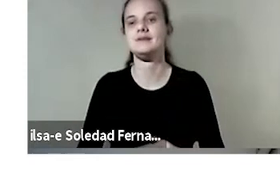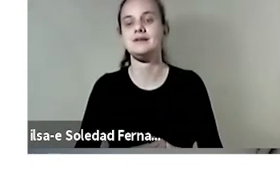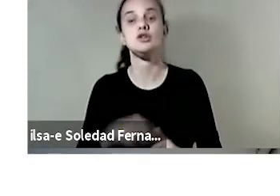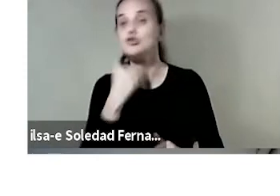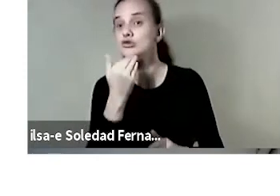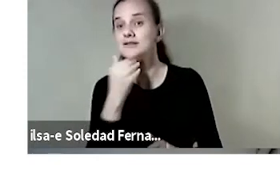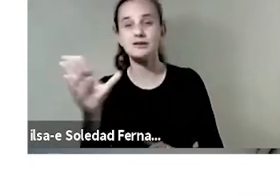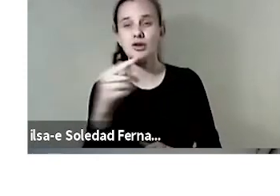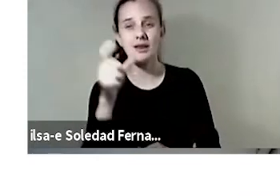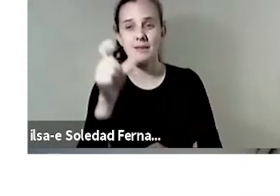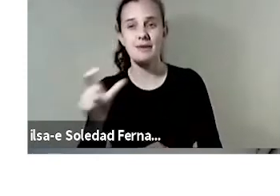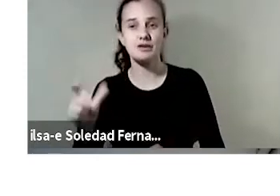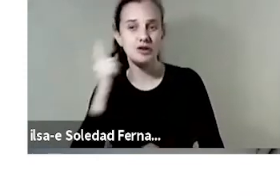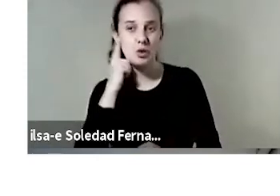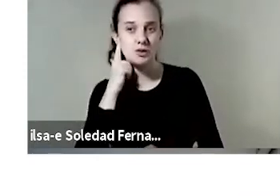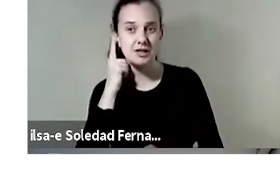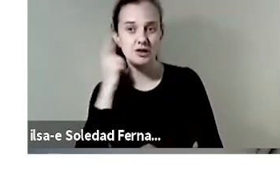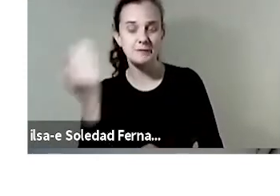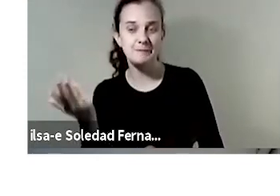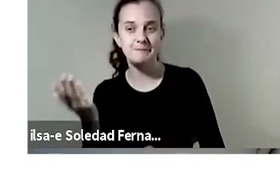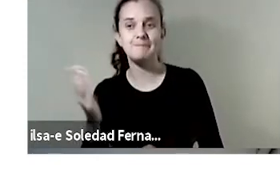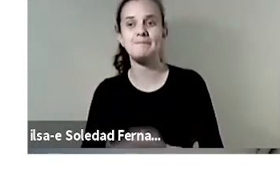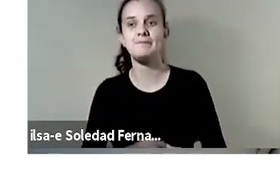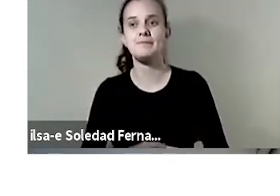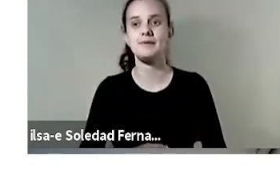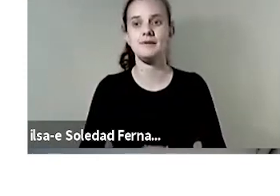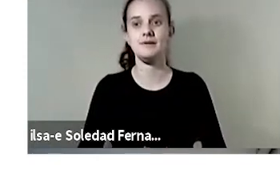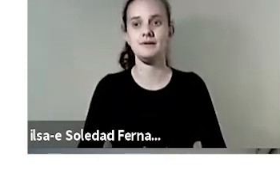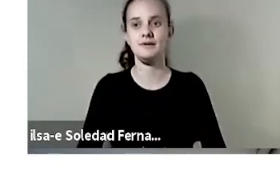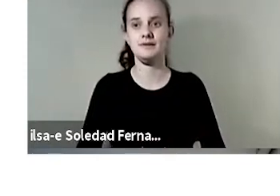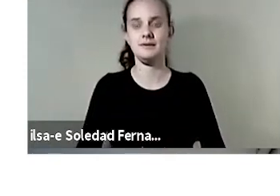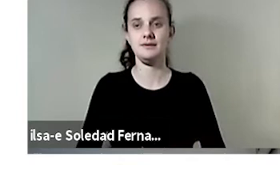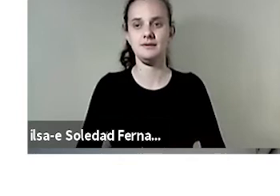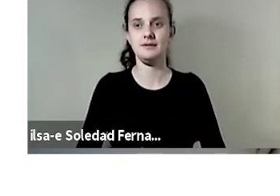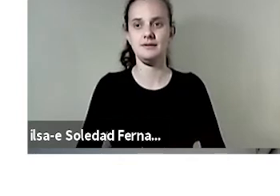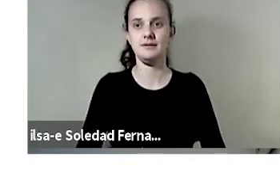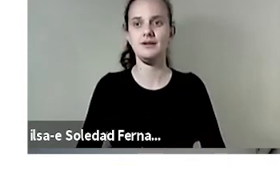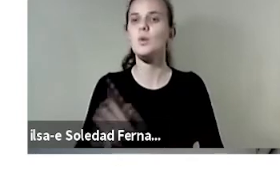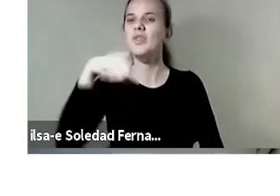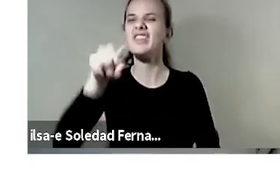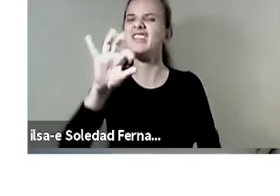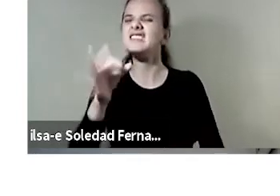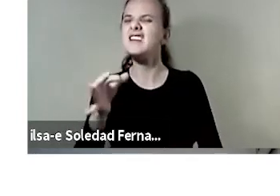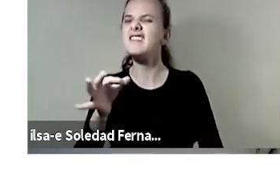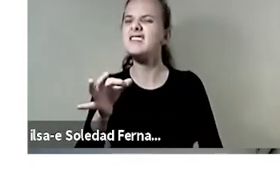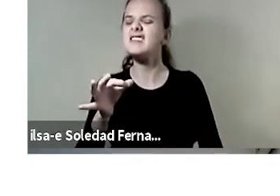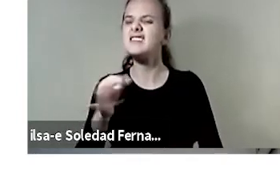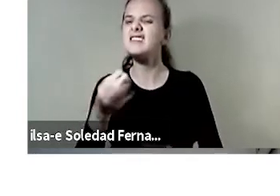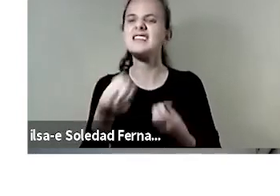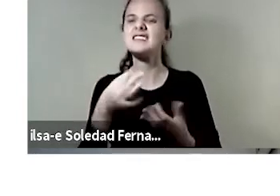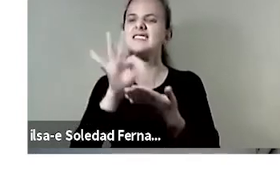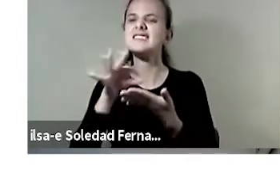no conforme a ese criterio. Voy a agregar algo, Pipi, porque no sé si todas las personas que están escuchándonos